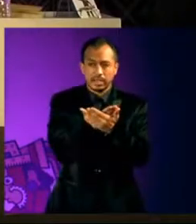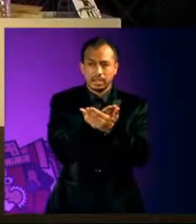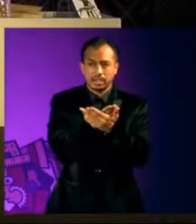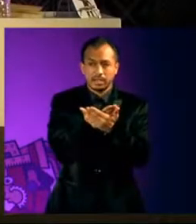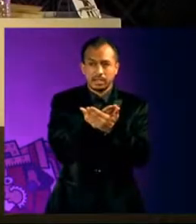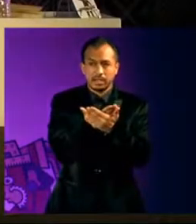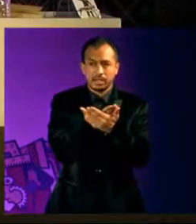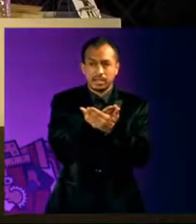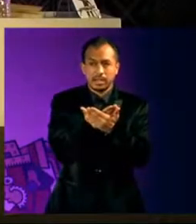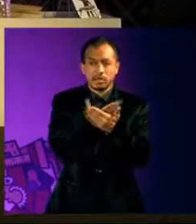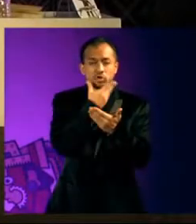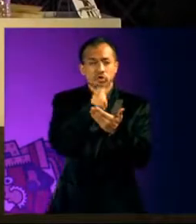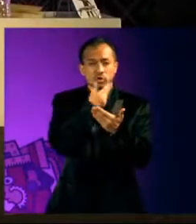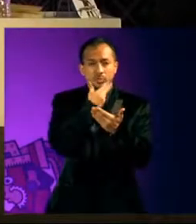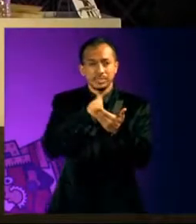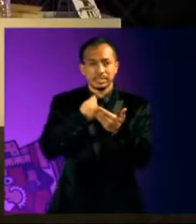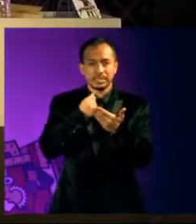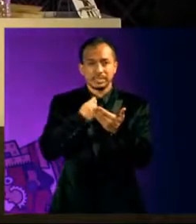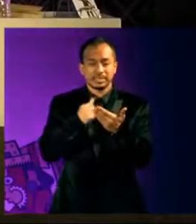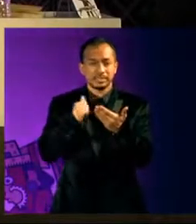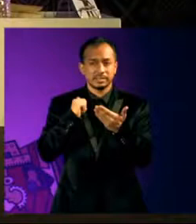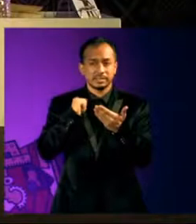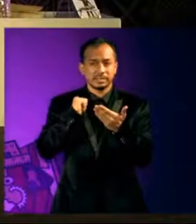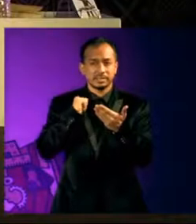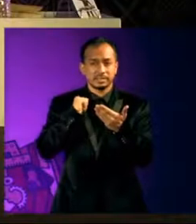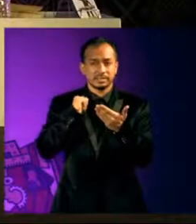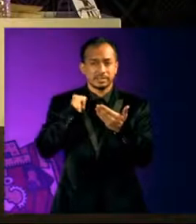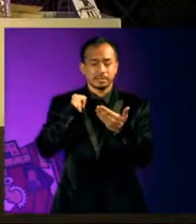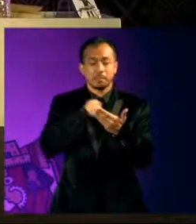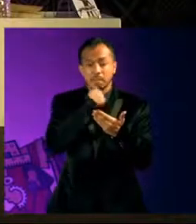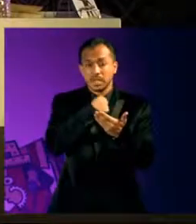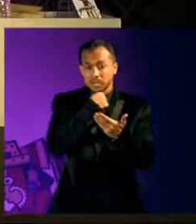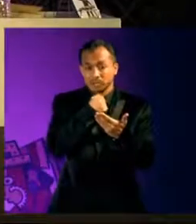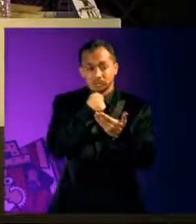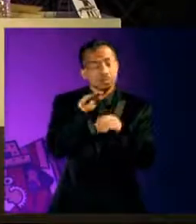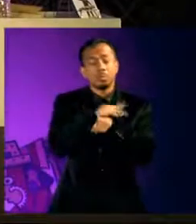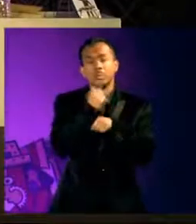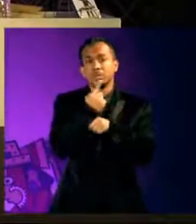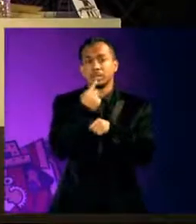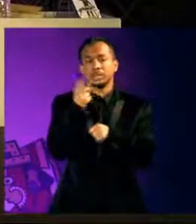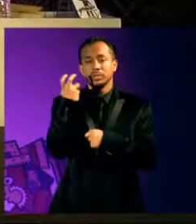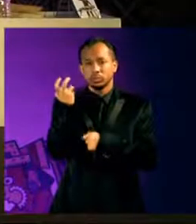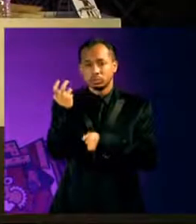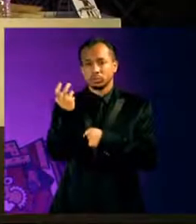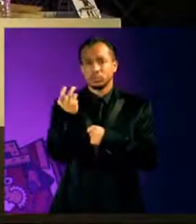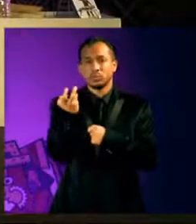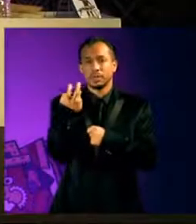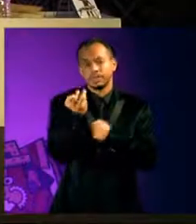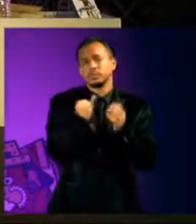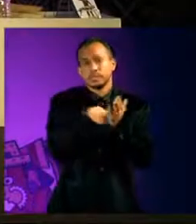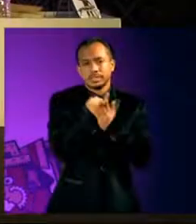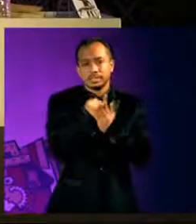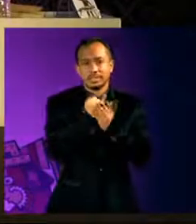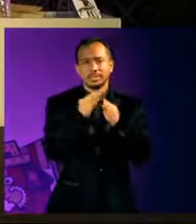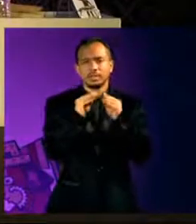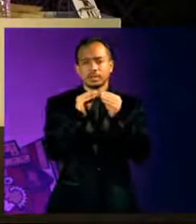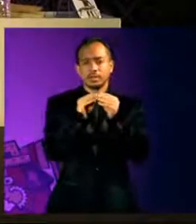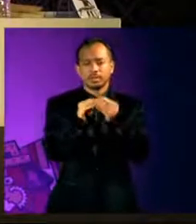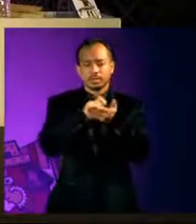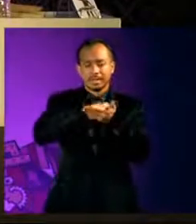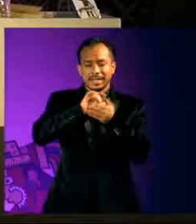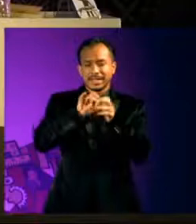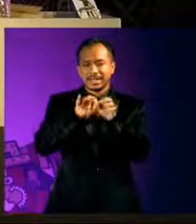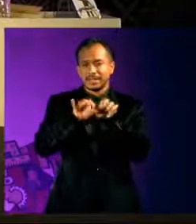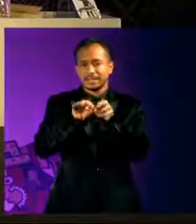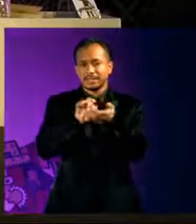de esa vivencia tuya de ver caer a los viejos por qué decidiste ponerla sí porque efectivamente es uno de los cambios